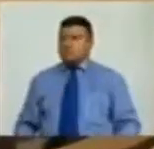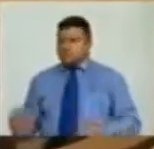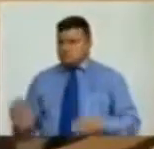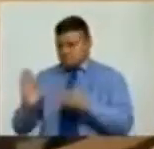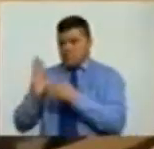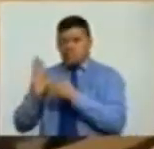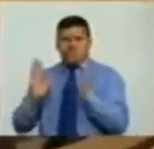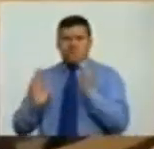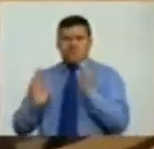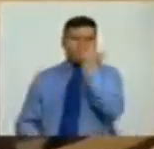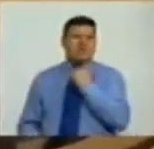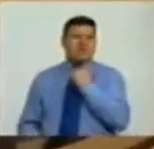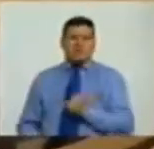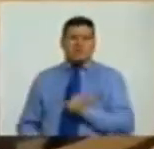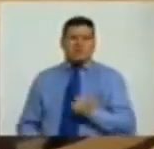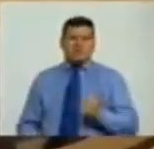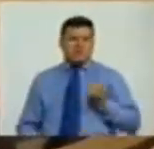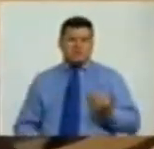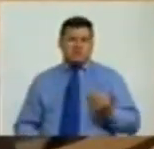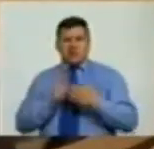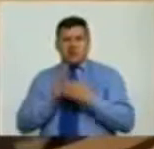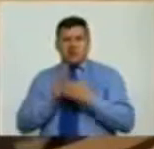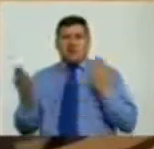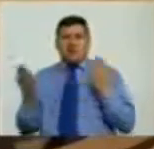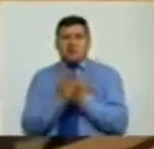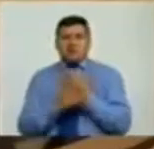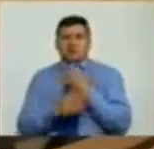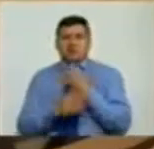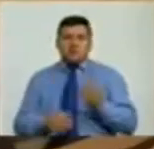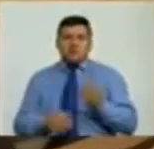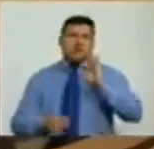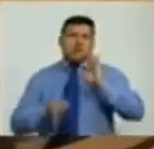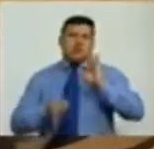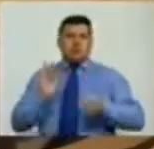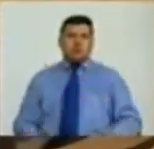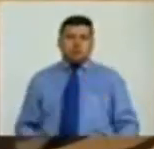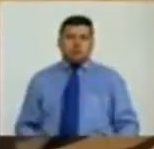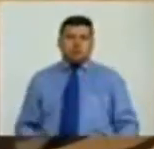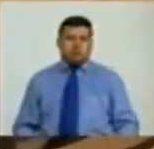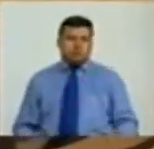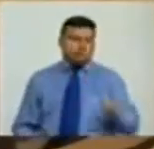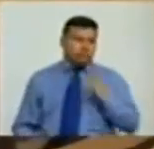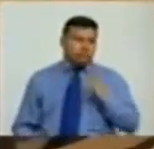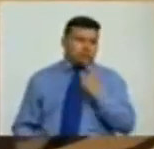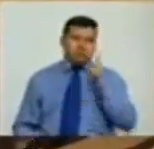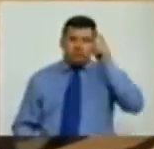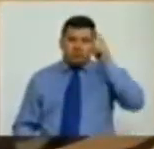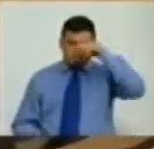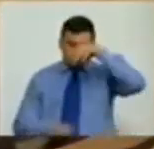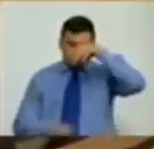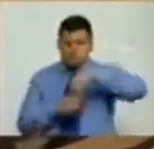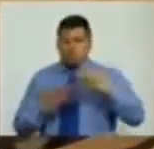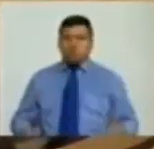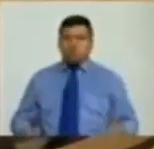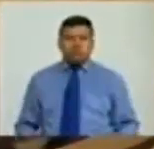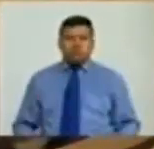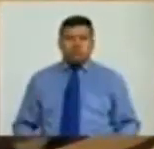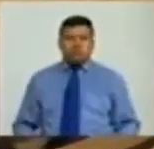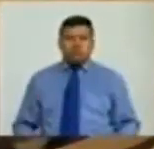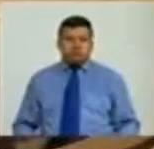arbitrarias, atrabiliarias, ilegales e injustas que ha hecho este gobierno frente